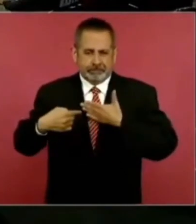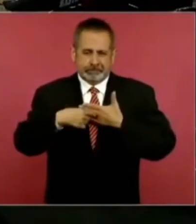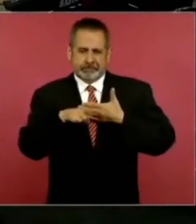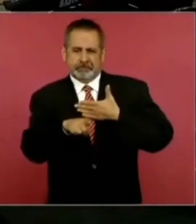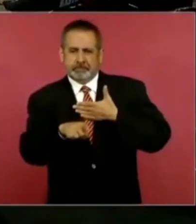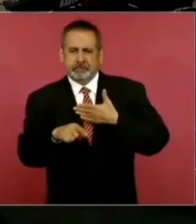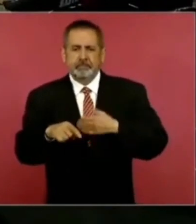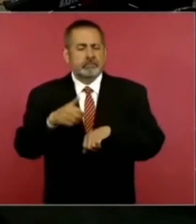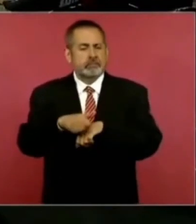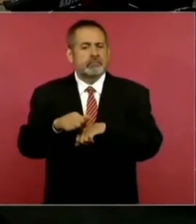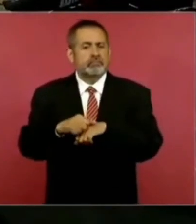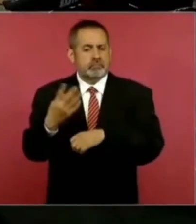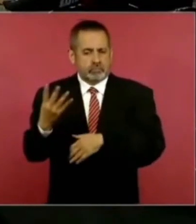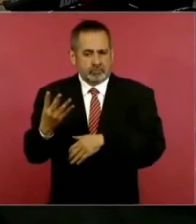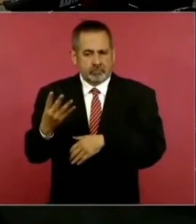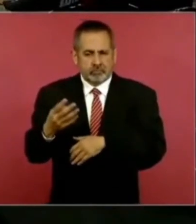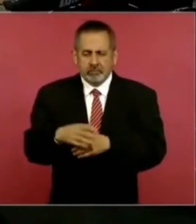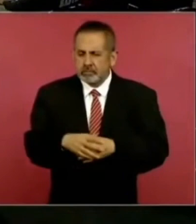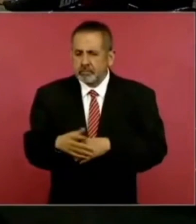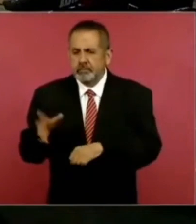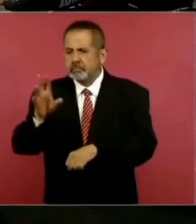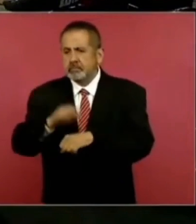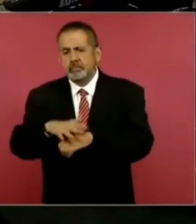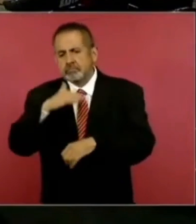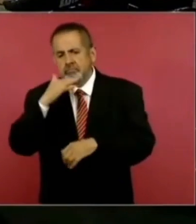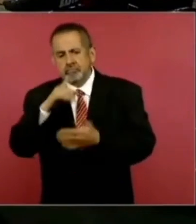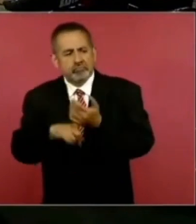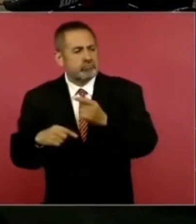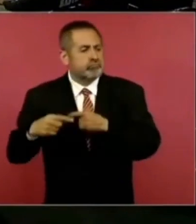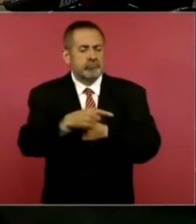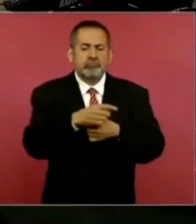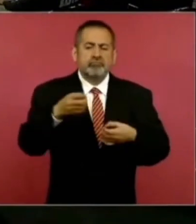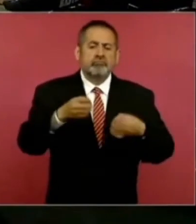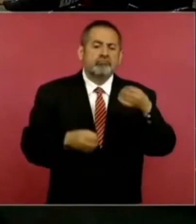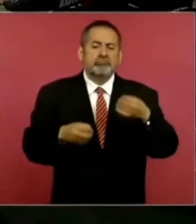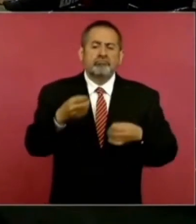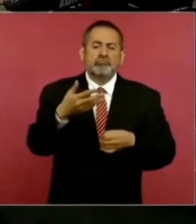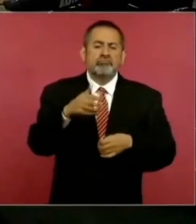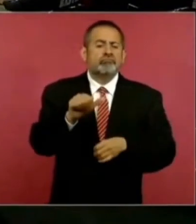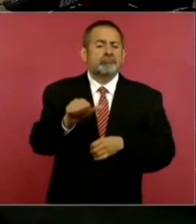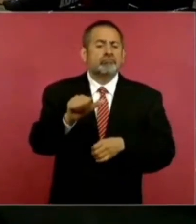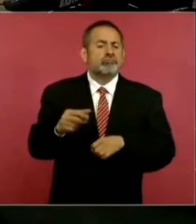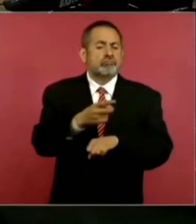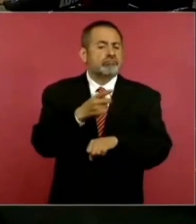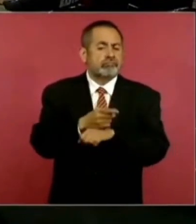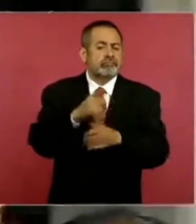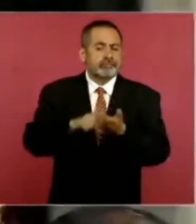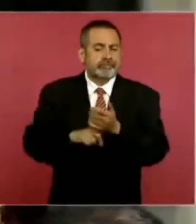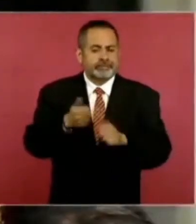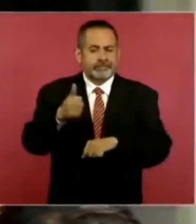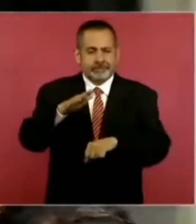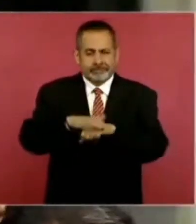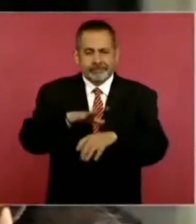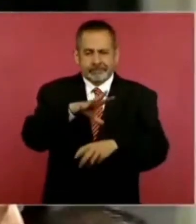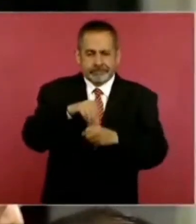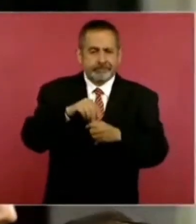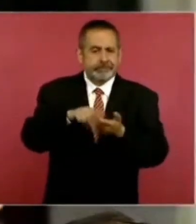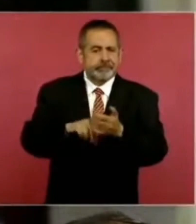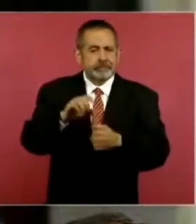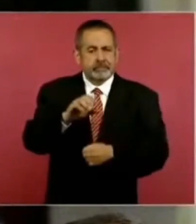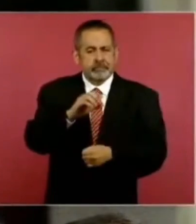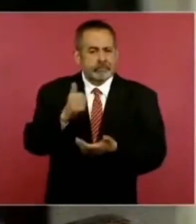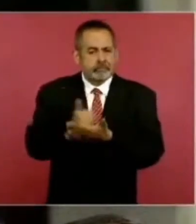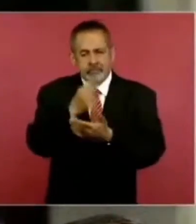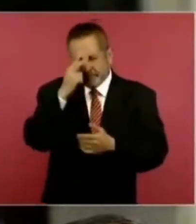esto bajo la anuencia de corrupción del juzgado 16º del distrito en materia administrativa de la Ciudad de